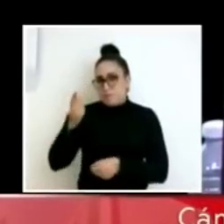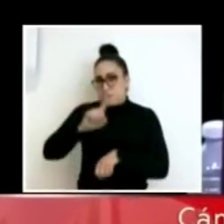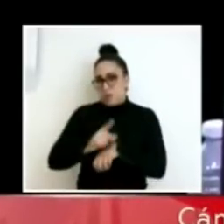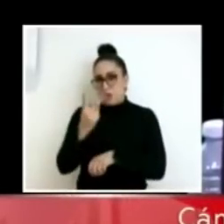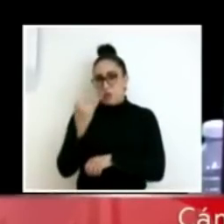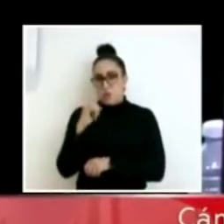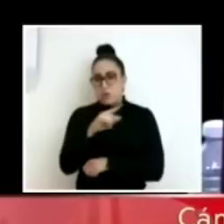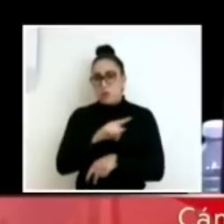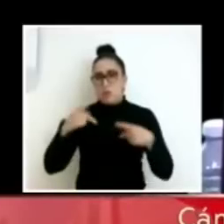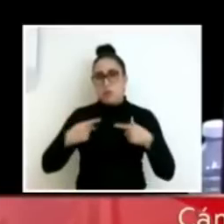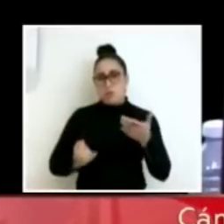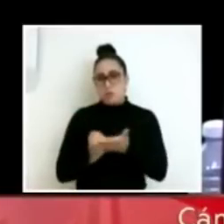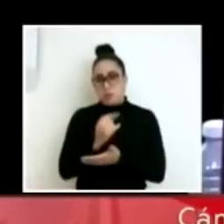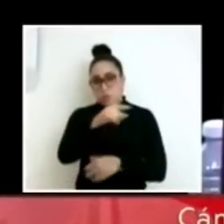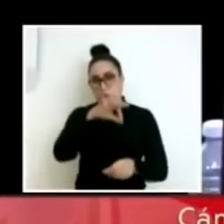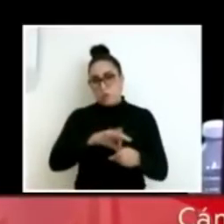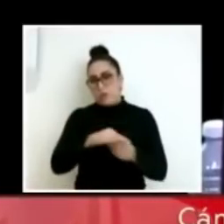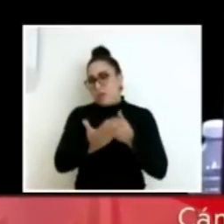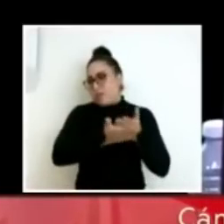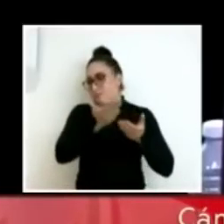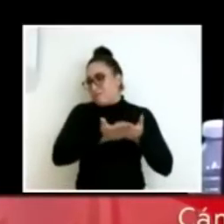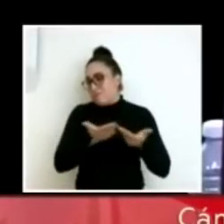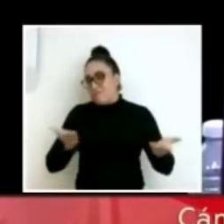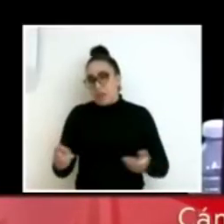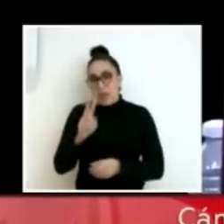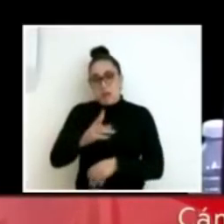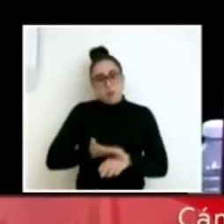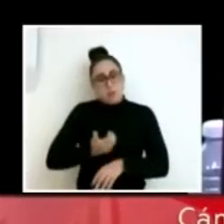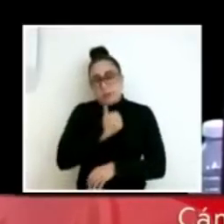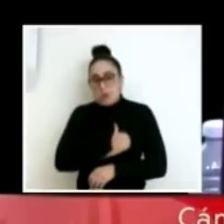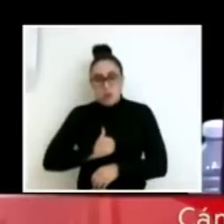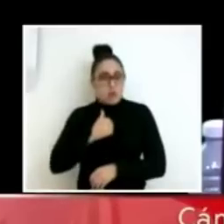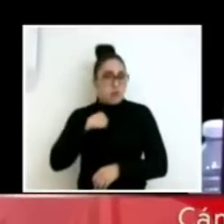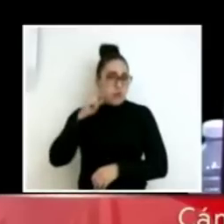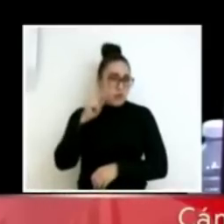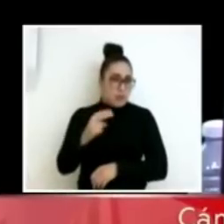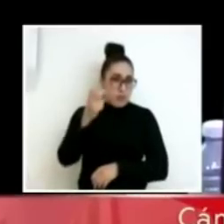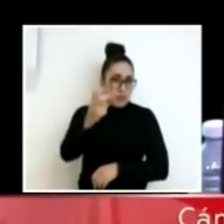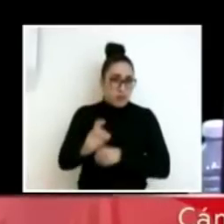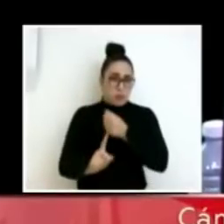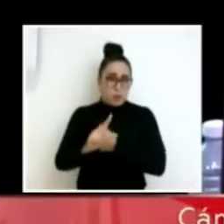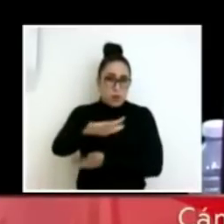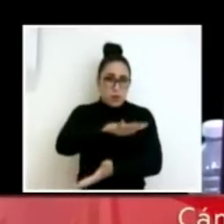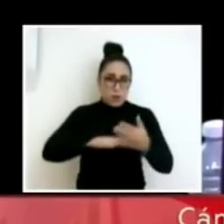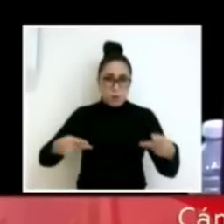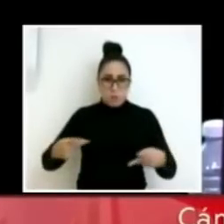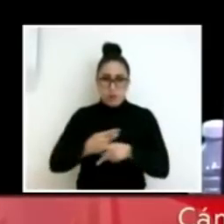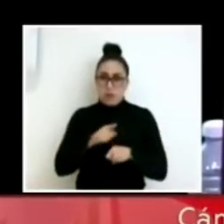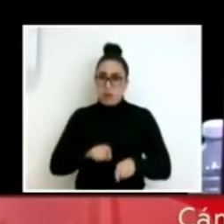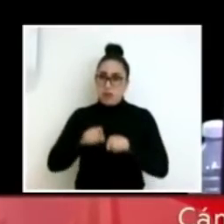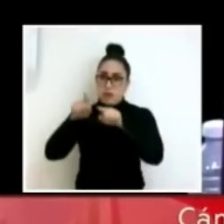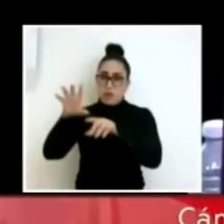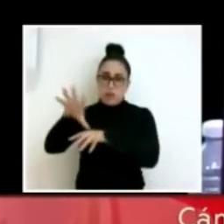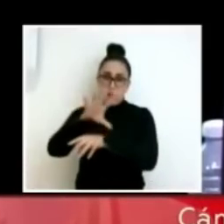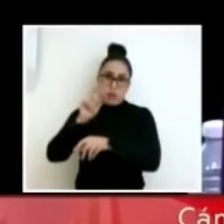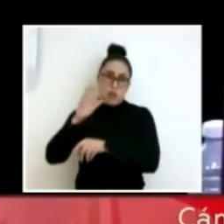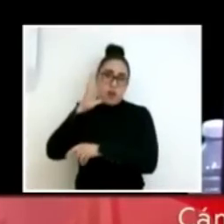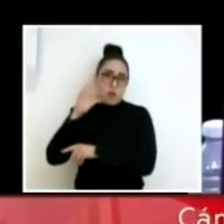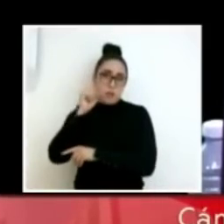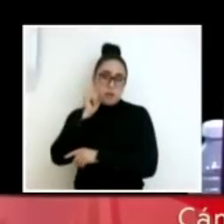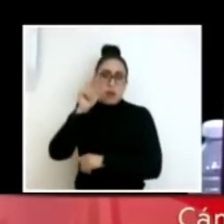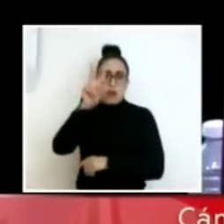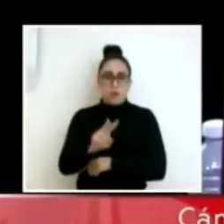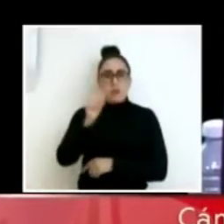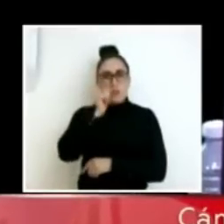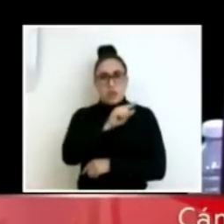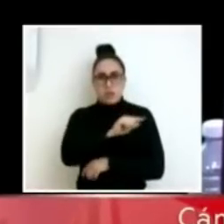muy vergonzoso, muy lastimoso, y lo denunciamos desde esta tribuna, lo que hicieron el día de hoy. Respetamos siempre a quienes